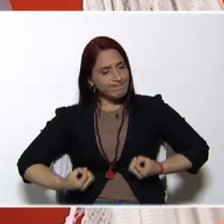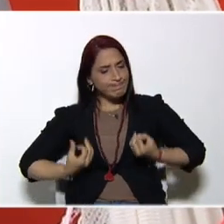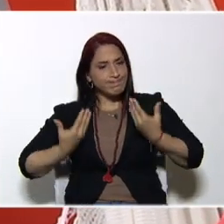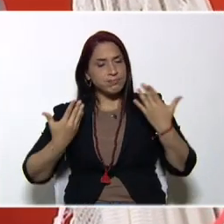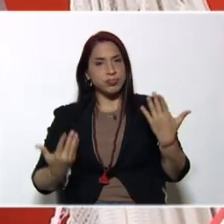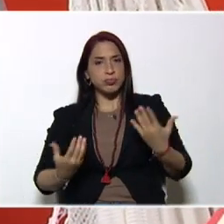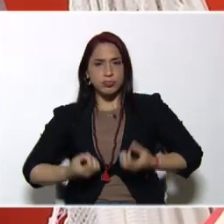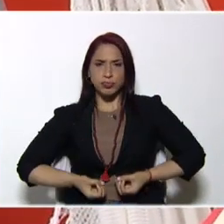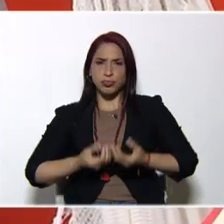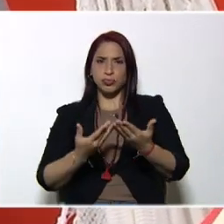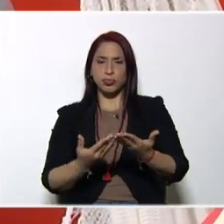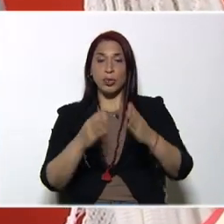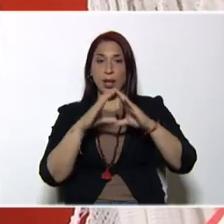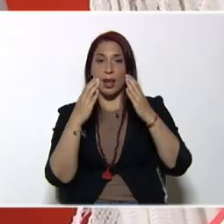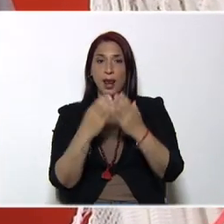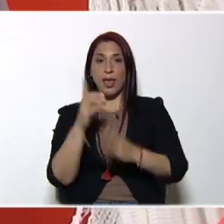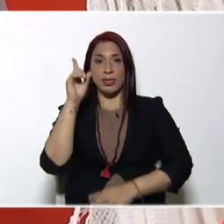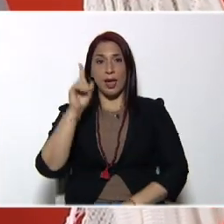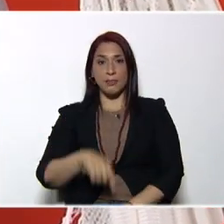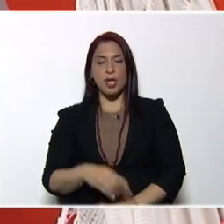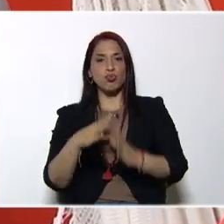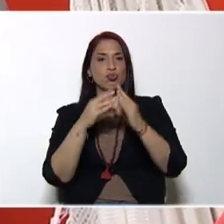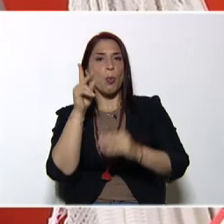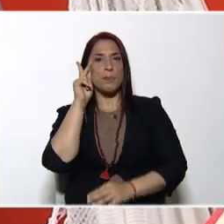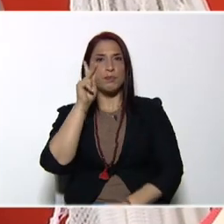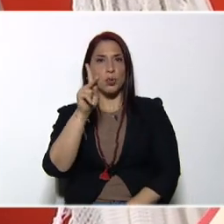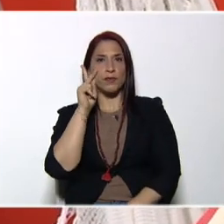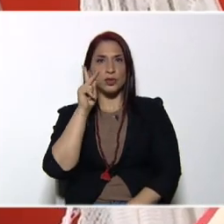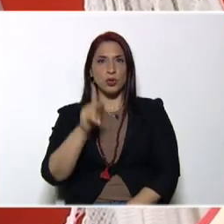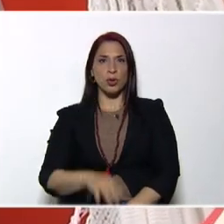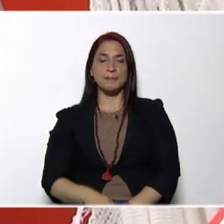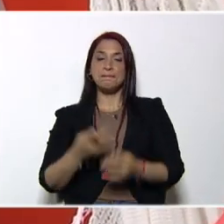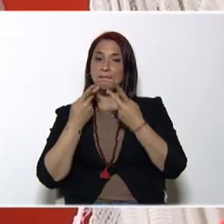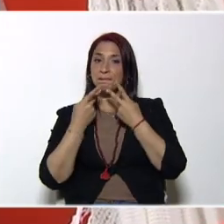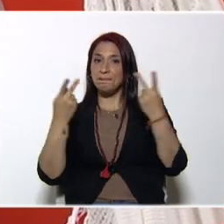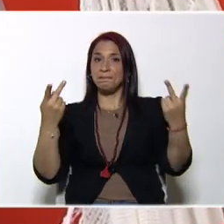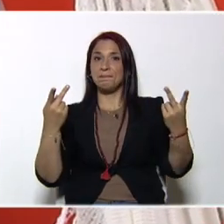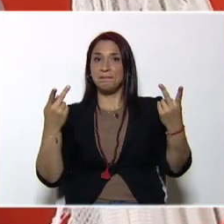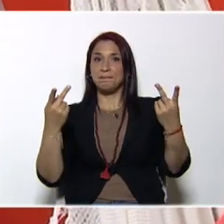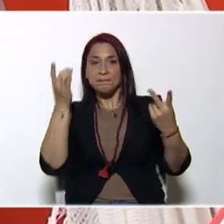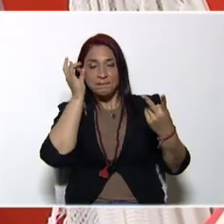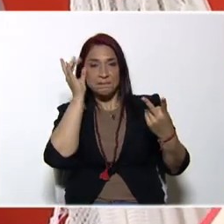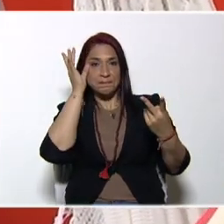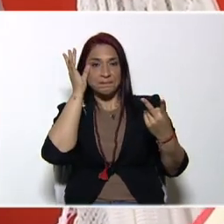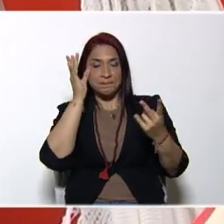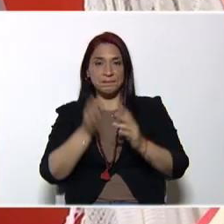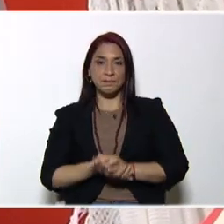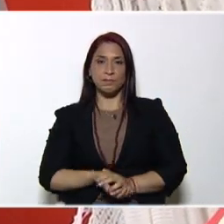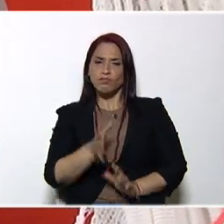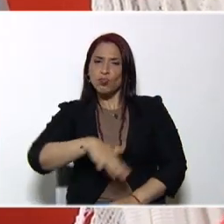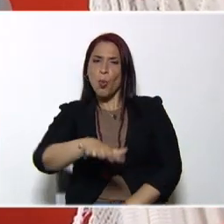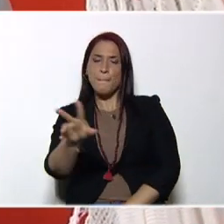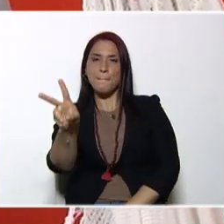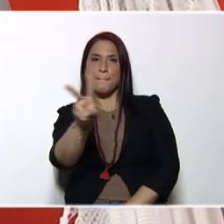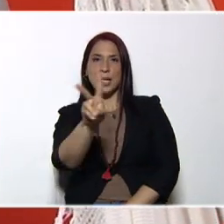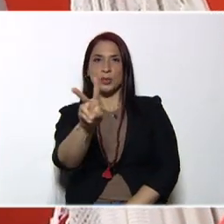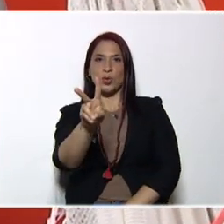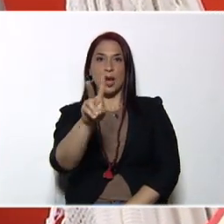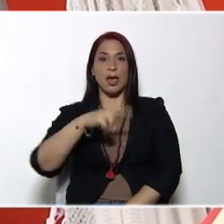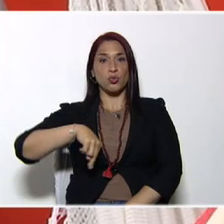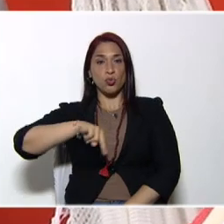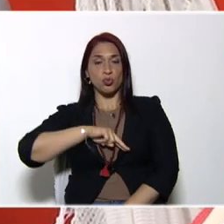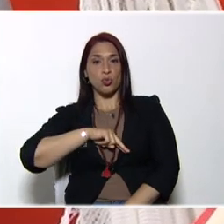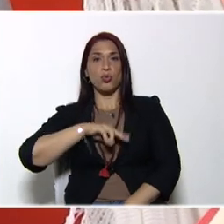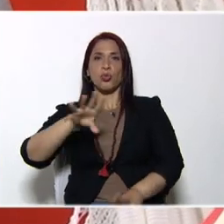a estas clases y además a todos los profesores que están replicando esta maravillosa iniciativa a nivel nacional. Nosotros vamos